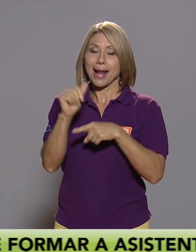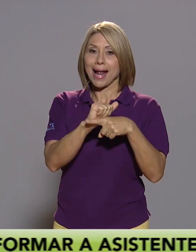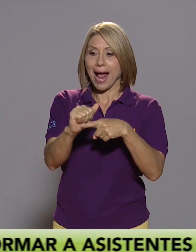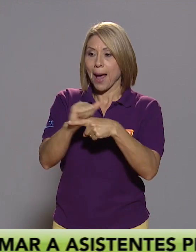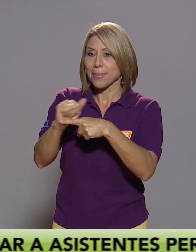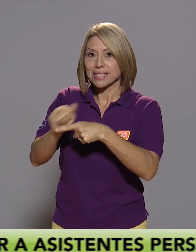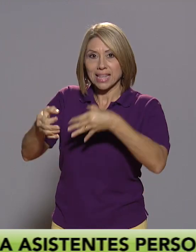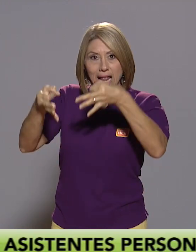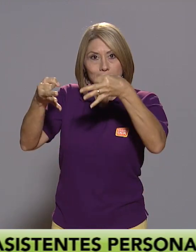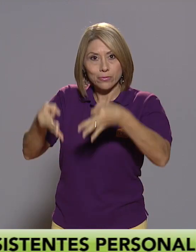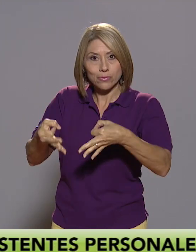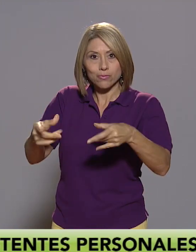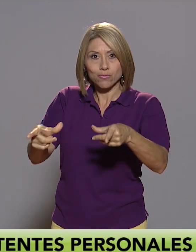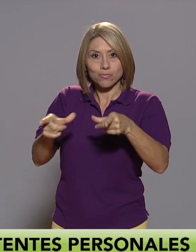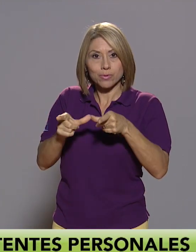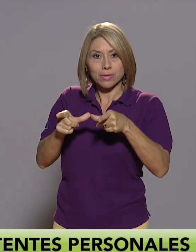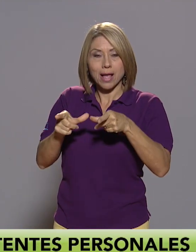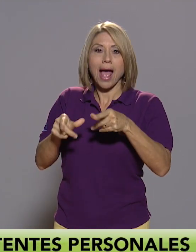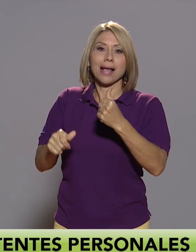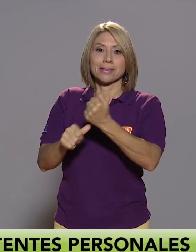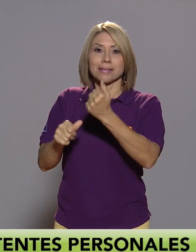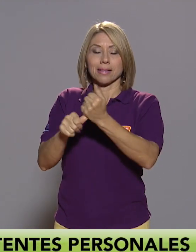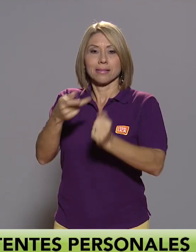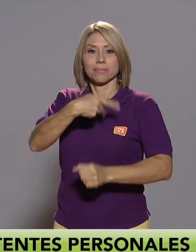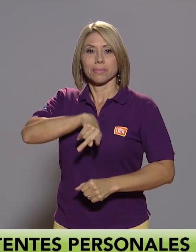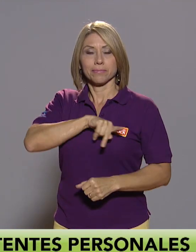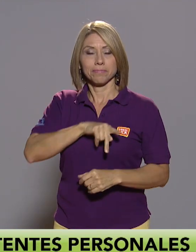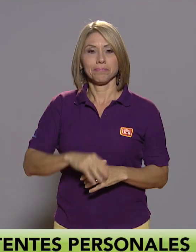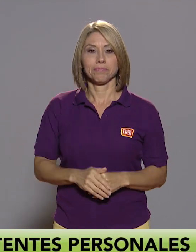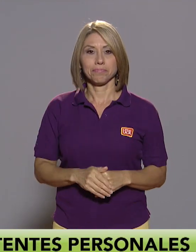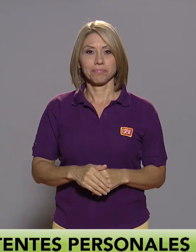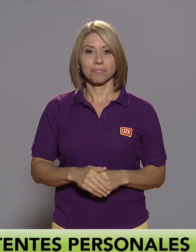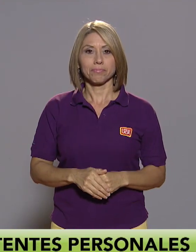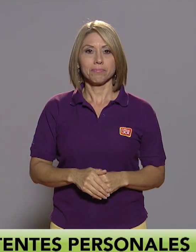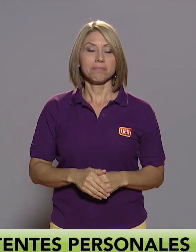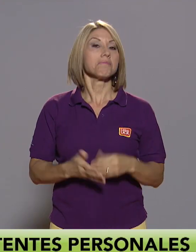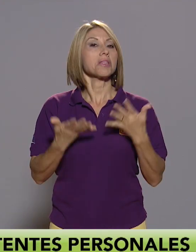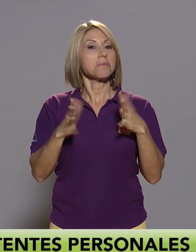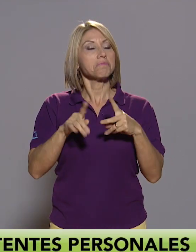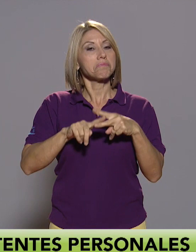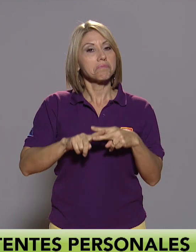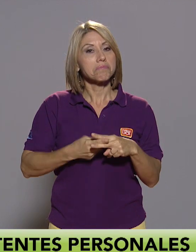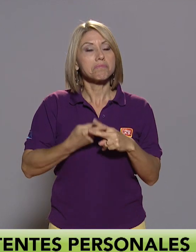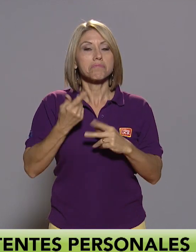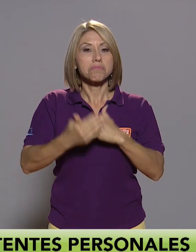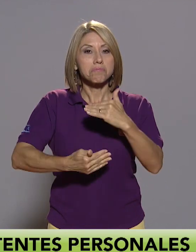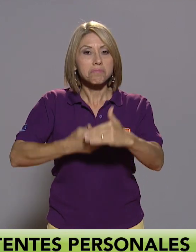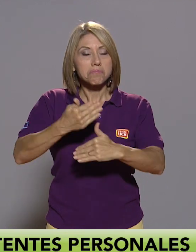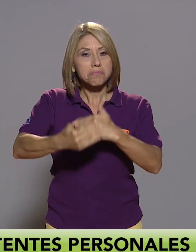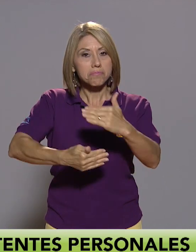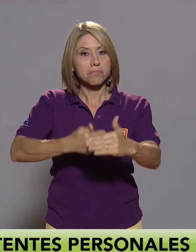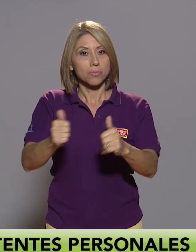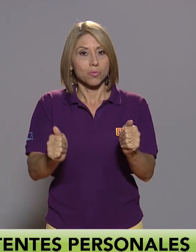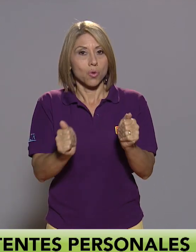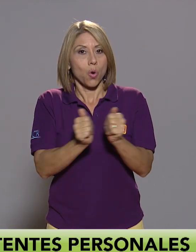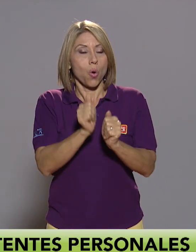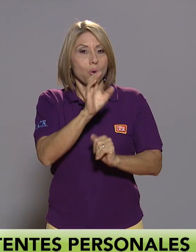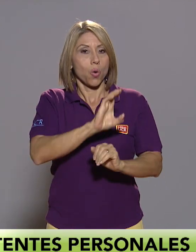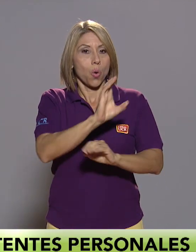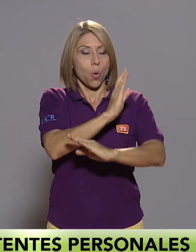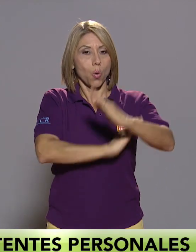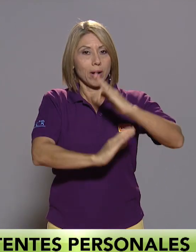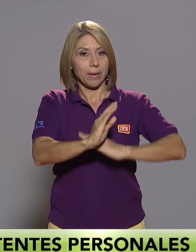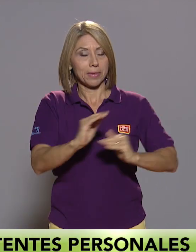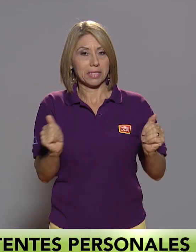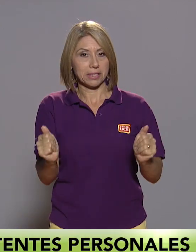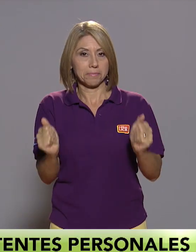certificar a las personas asistentes personales, ¿verdad? Ahí iniciamos un proceso en conjunto con el